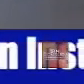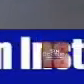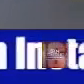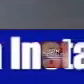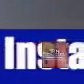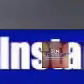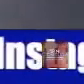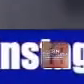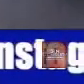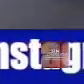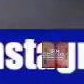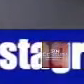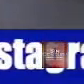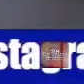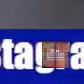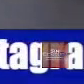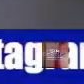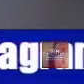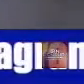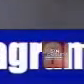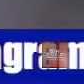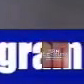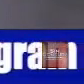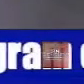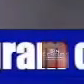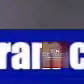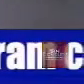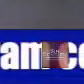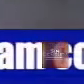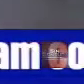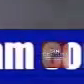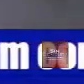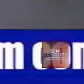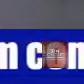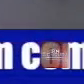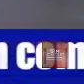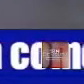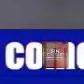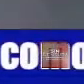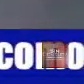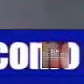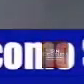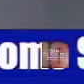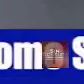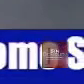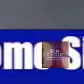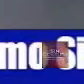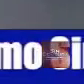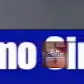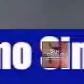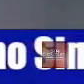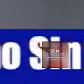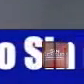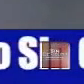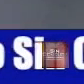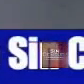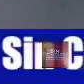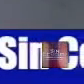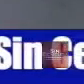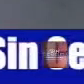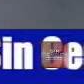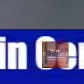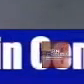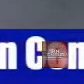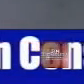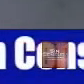grupos conservadores y corruptos. Te lo pregunto porque el senador Guadiana, por ejemplo, petardeó